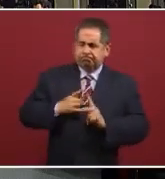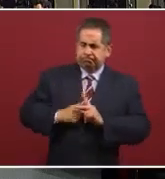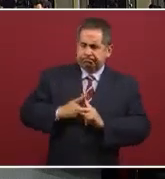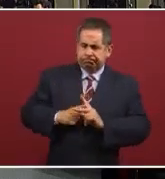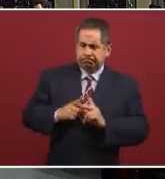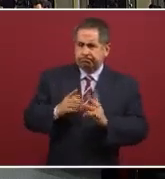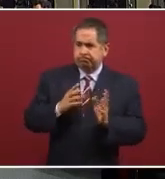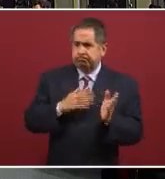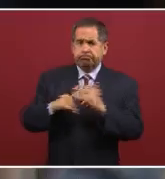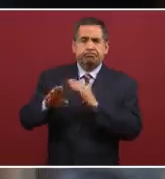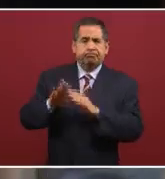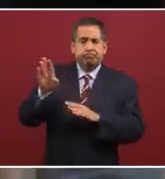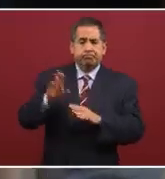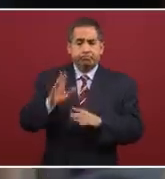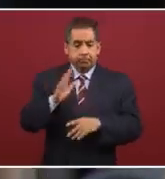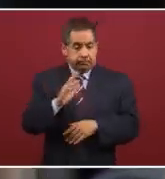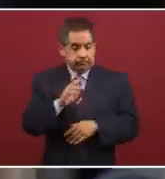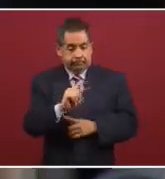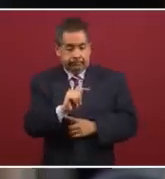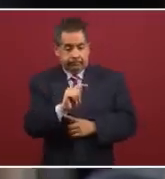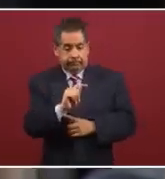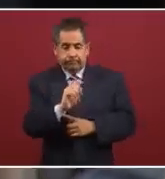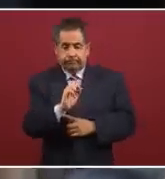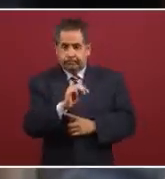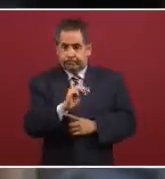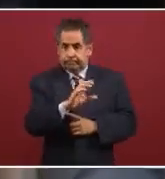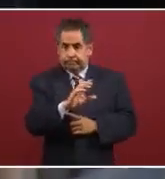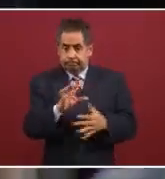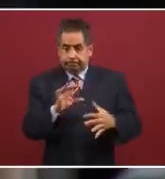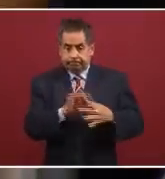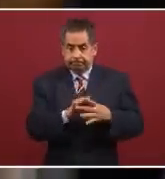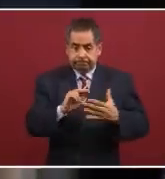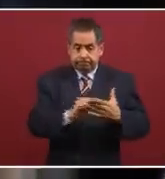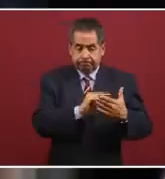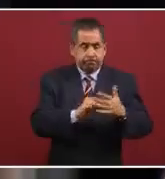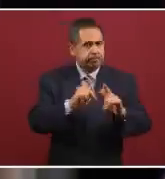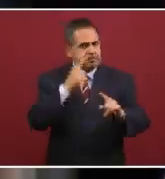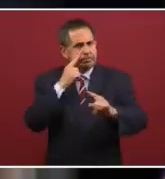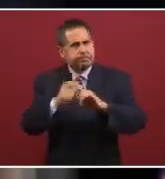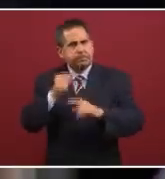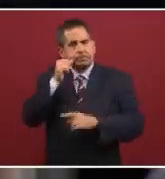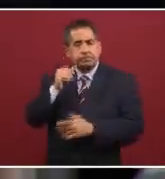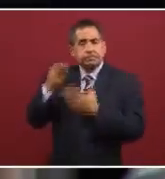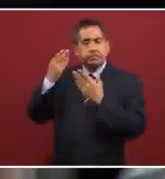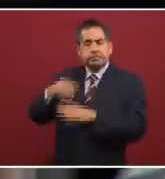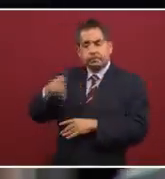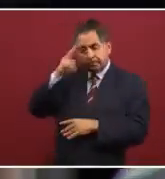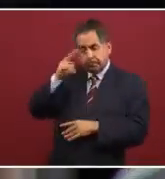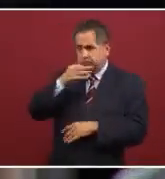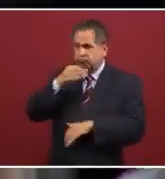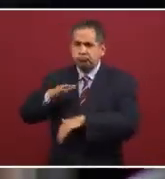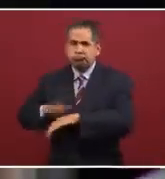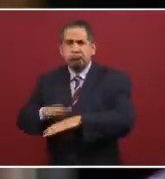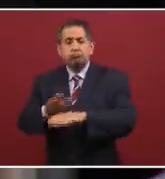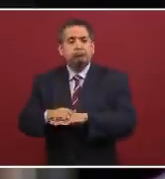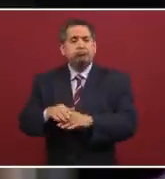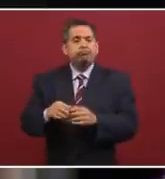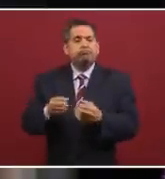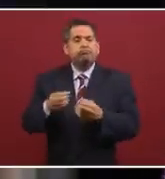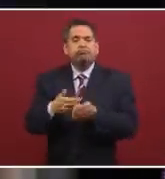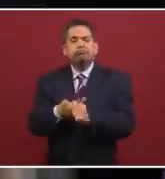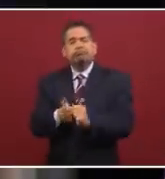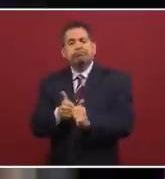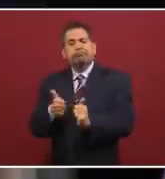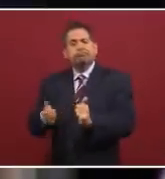con la oportunidad de contar con un tratado de libre comercio después de que el Banco de México ayer aclaró que no habrá recesión desde su perspectiva, pero